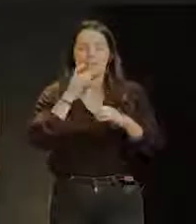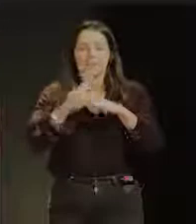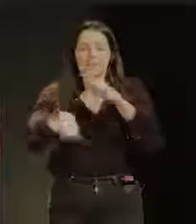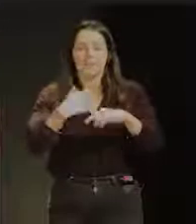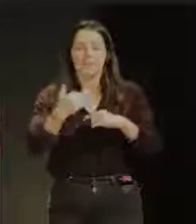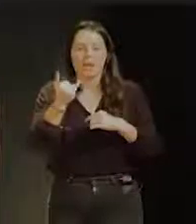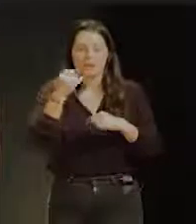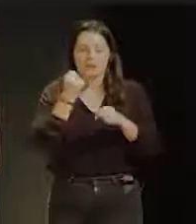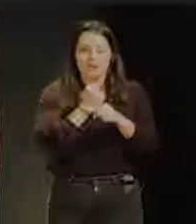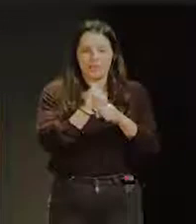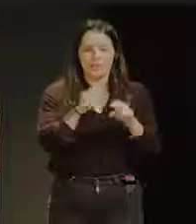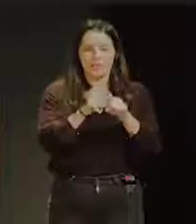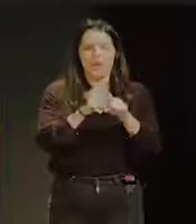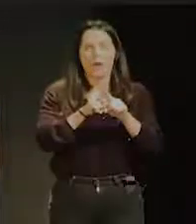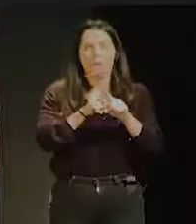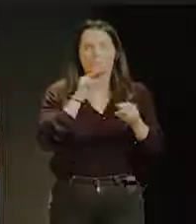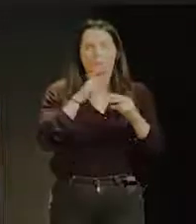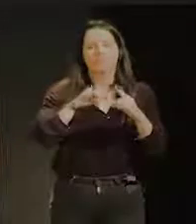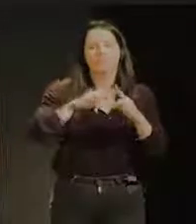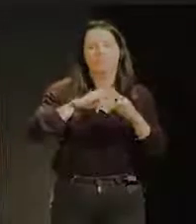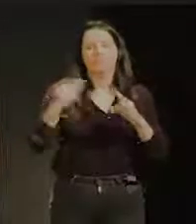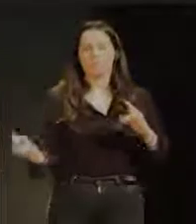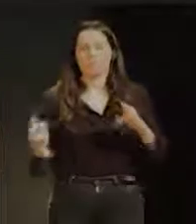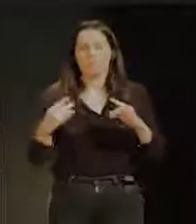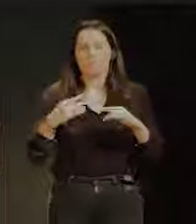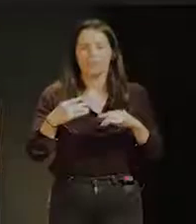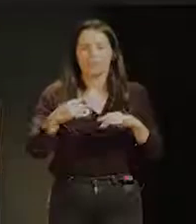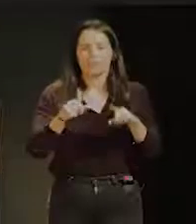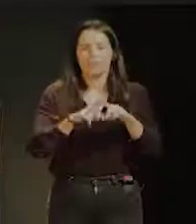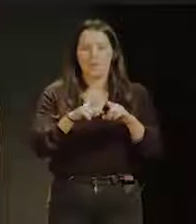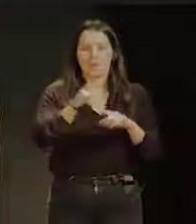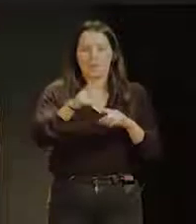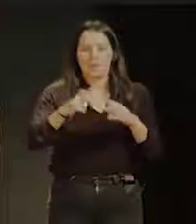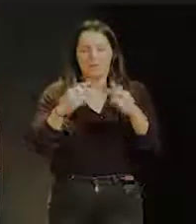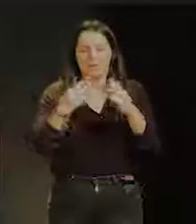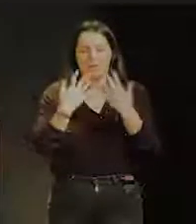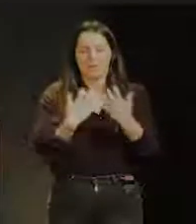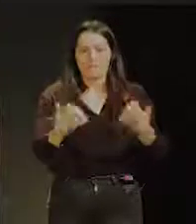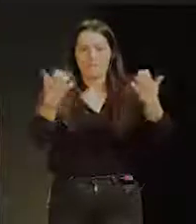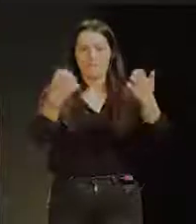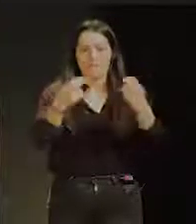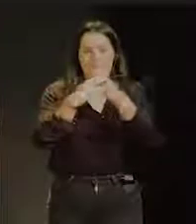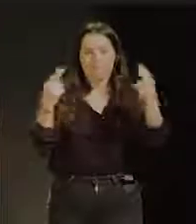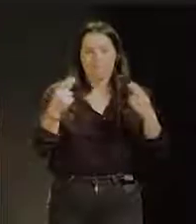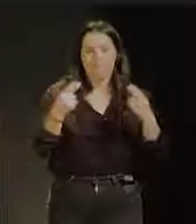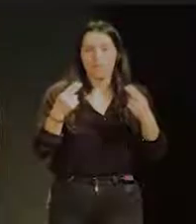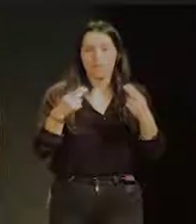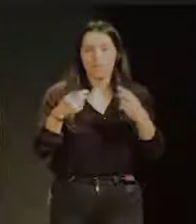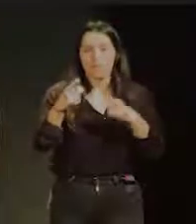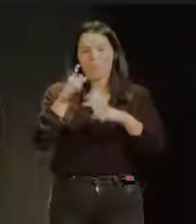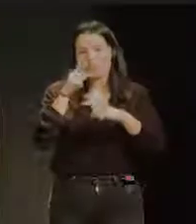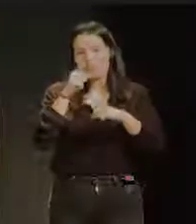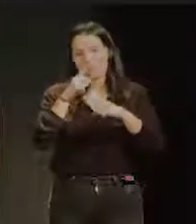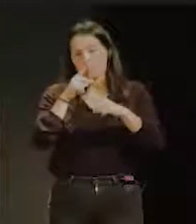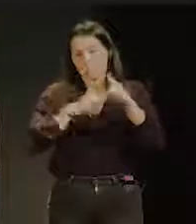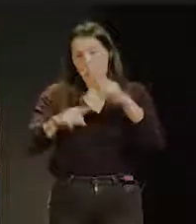puente? Se me ocurre más con la parte de públicos de personas con diversidad funcional o, bueno,